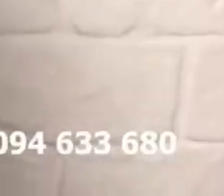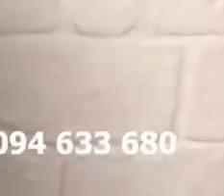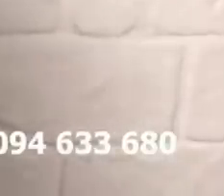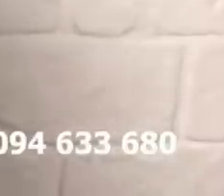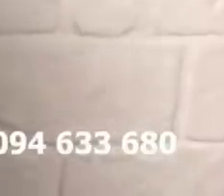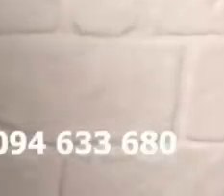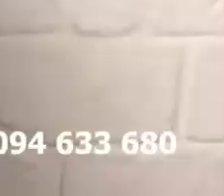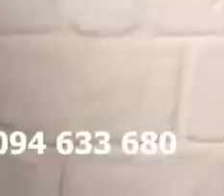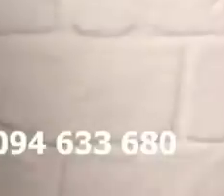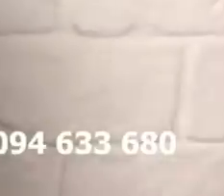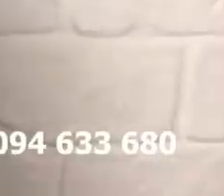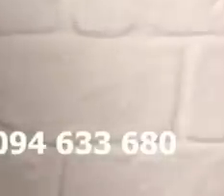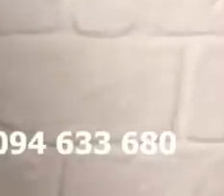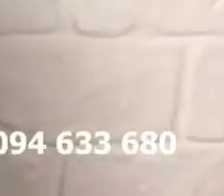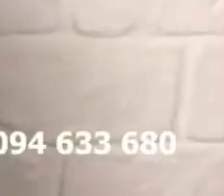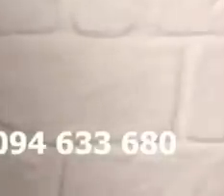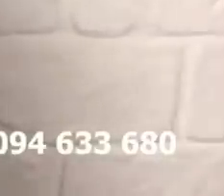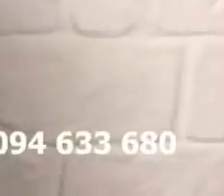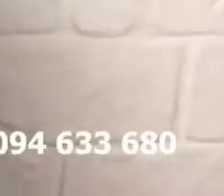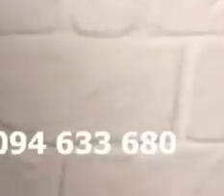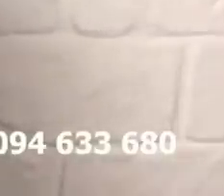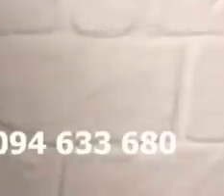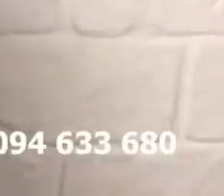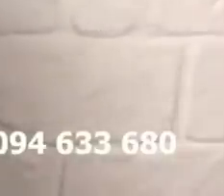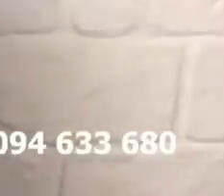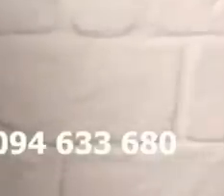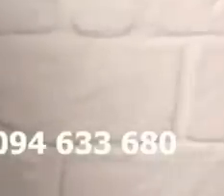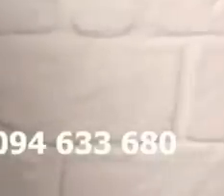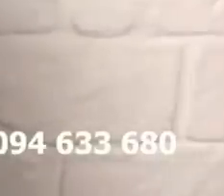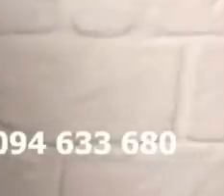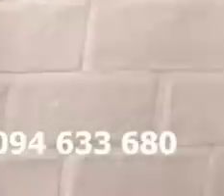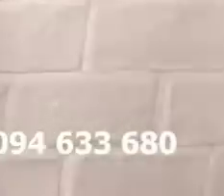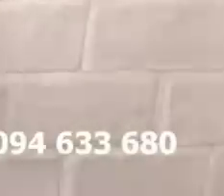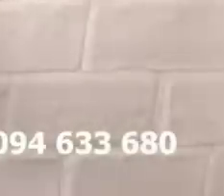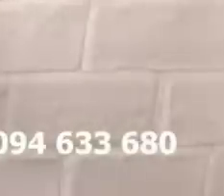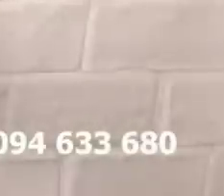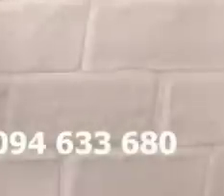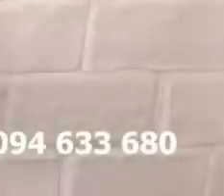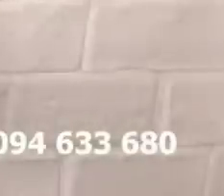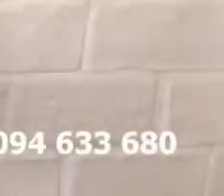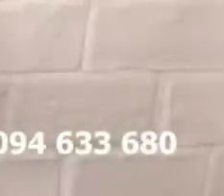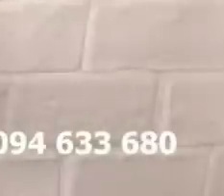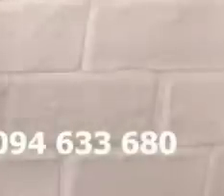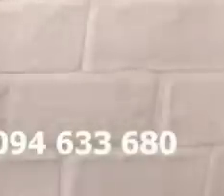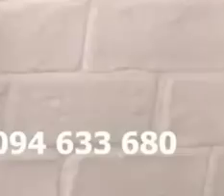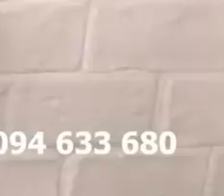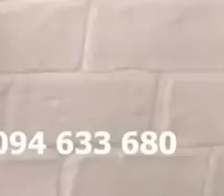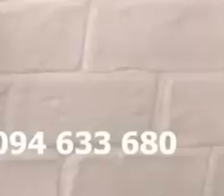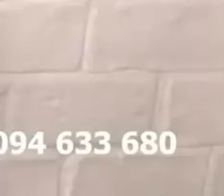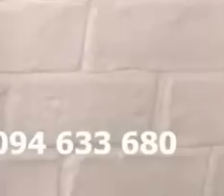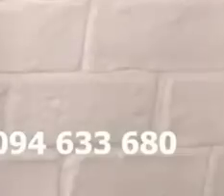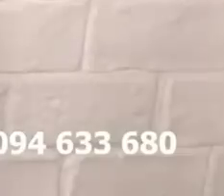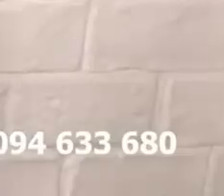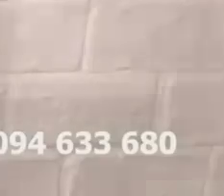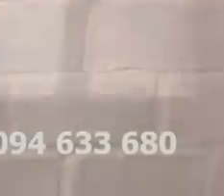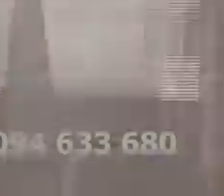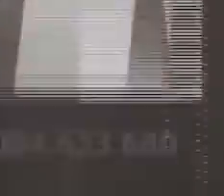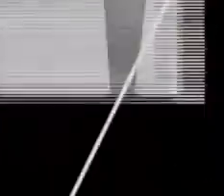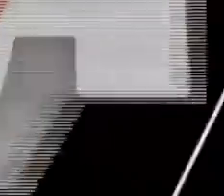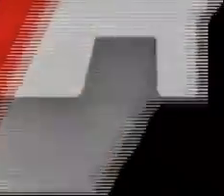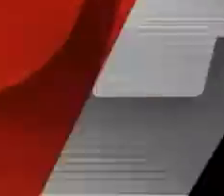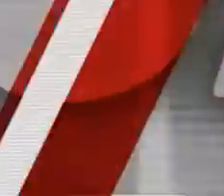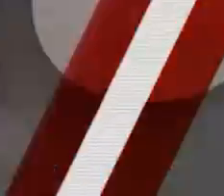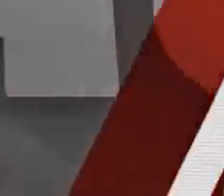y mientras los teatros estén cerrados, nos vemos acá la semana que viene, hablando un poquito más sobre lo que está